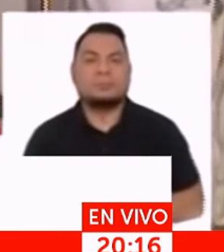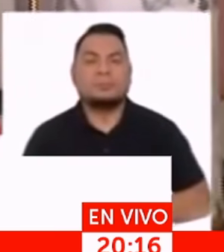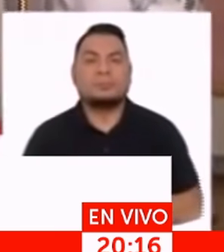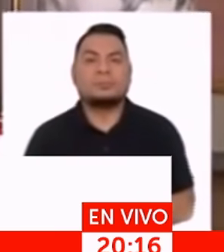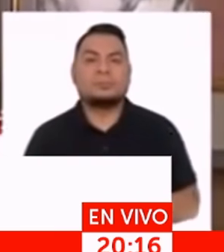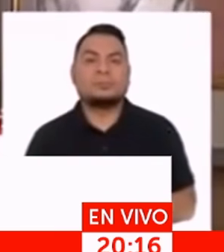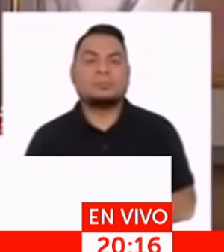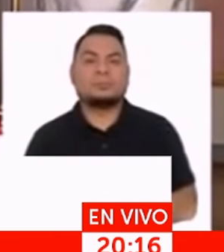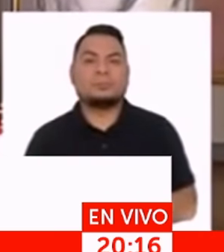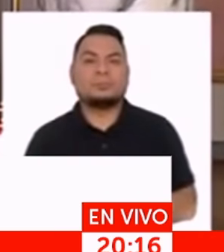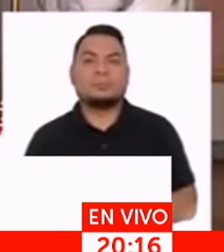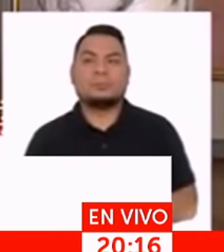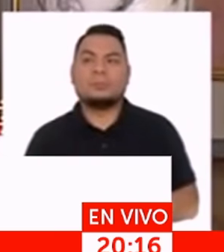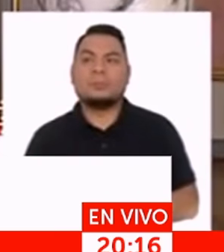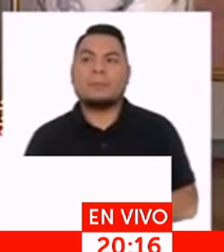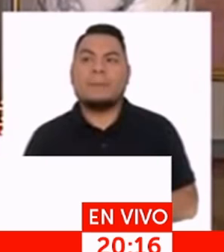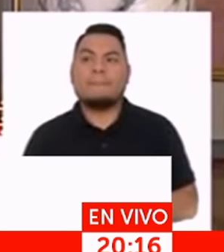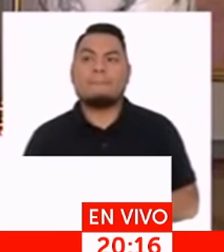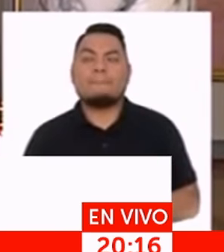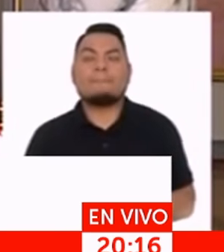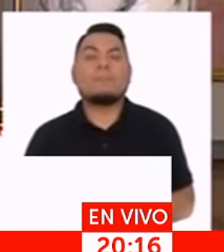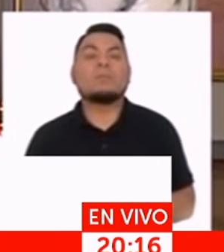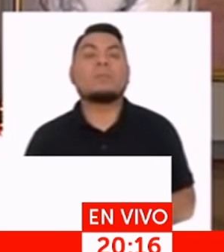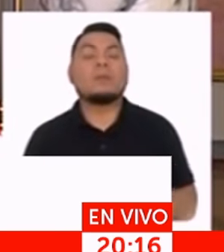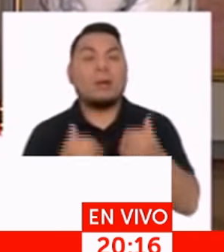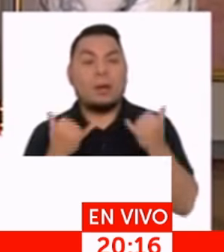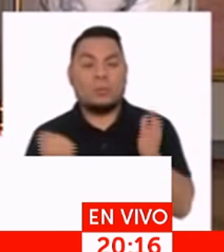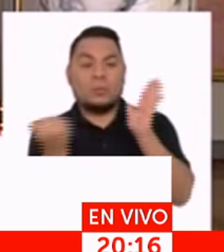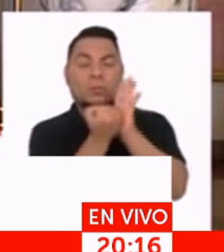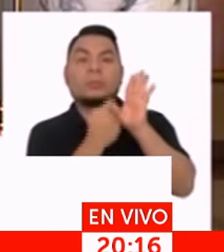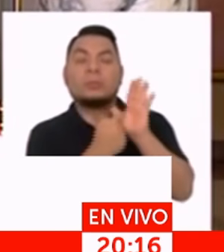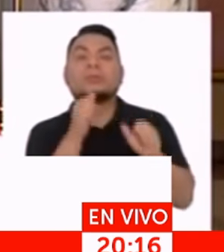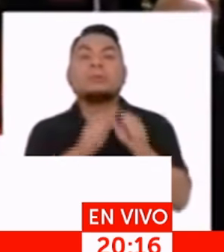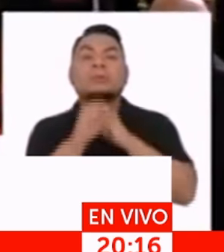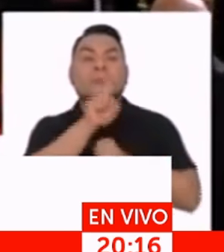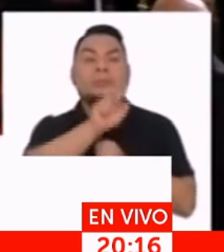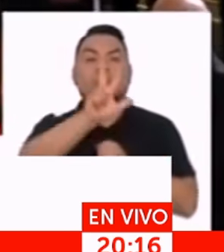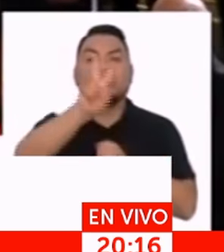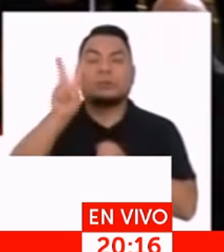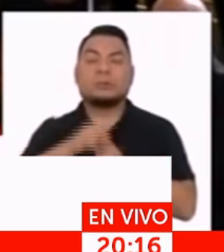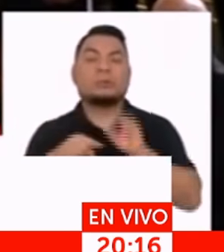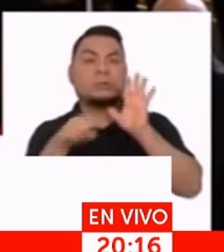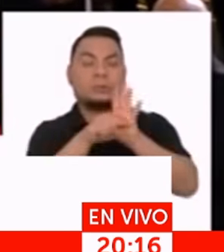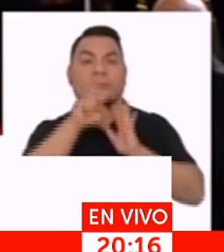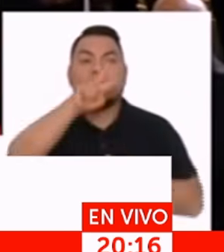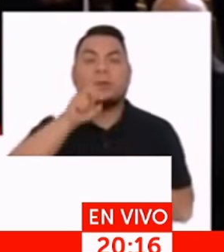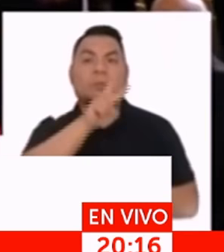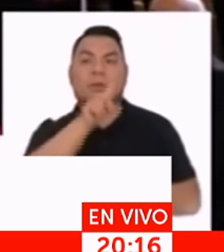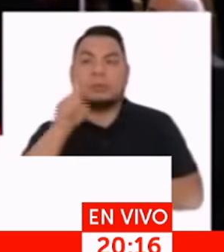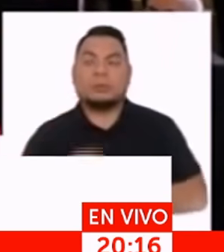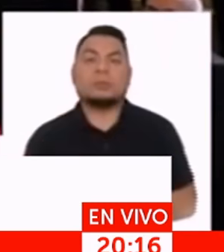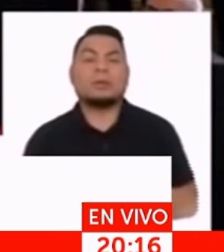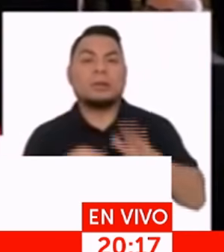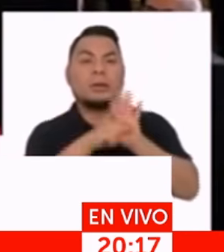equipo técnico del profesor Pedro Castillo Terrones en la segunda vuelta electoral, y de esta forma es entonces como se desarrolla la ceremonia